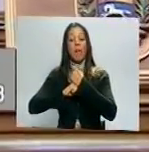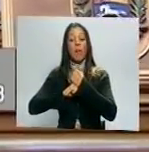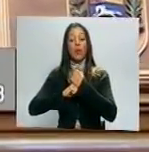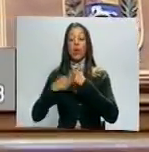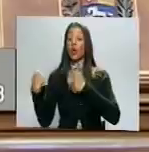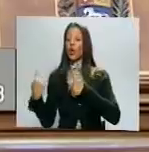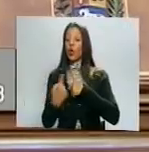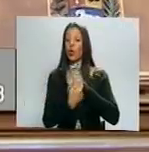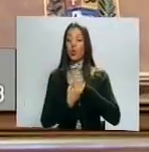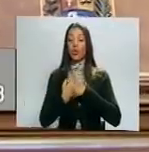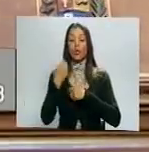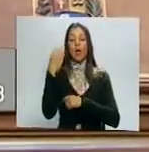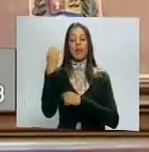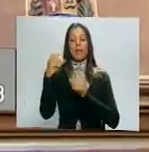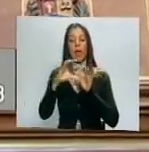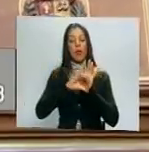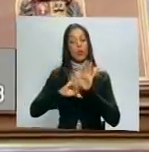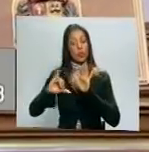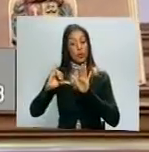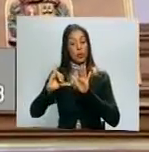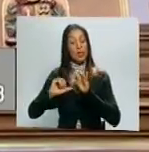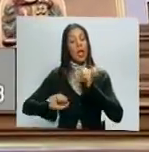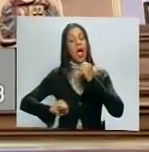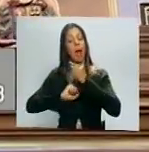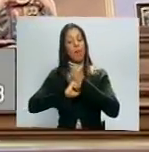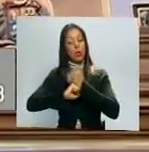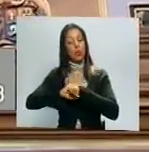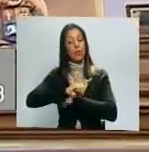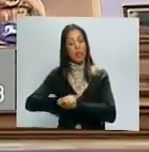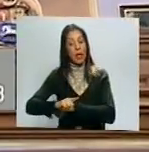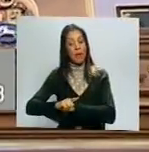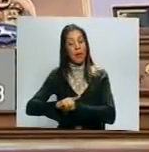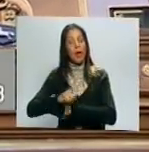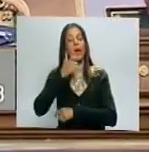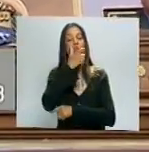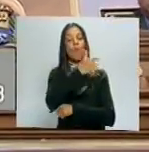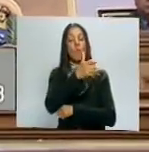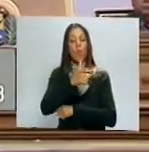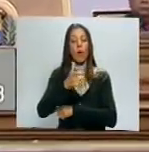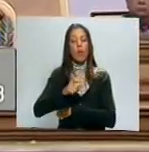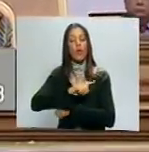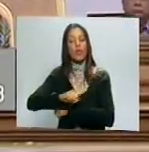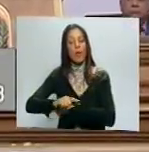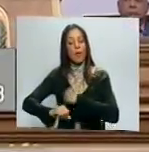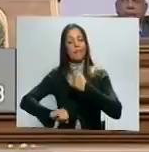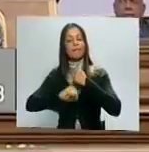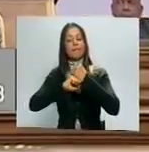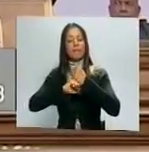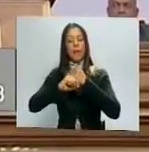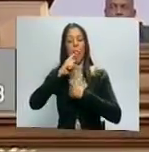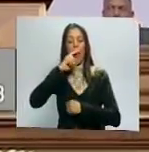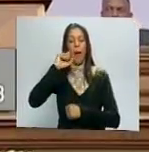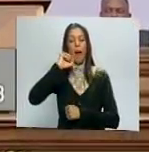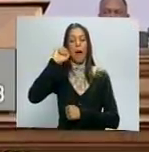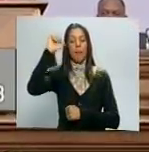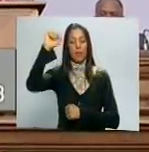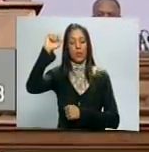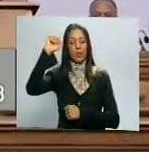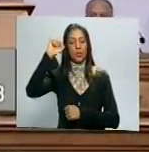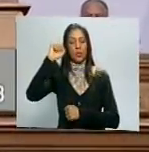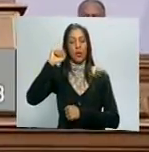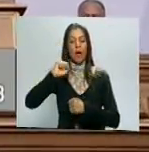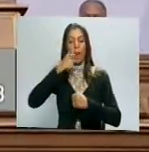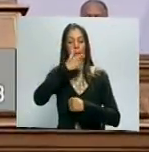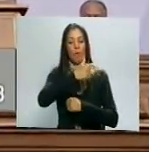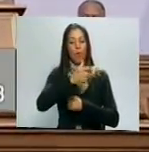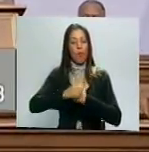nuestro como Asamblea Nacional Constituyente, pero principalmente del pueblo. El acompañamiento del pueblo para poder seguir dando